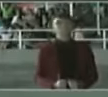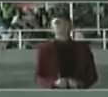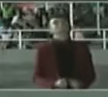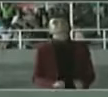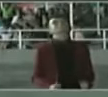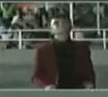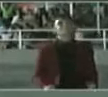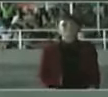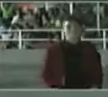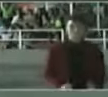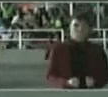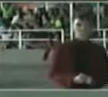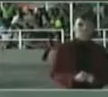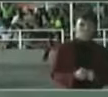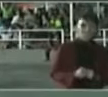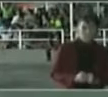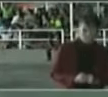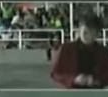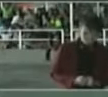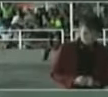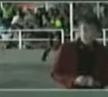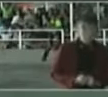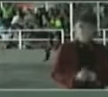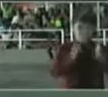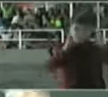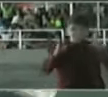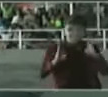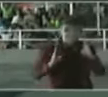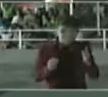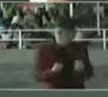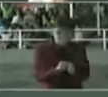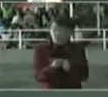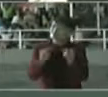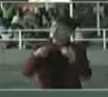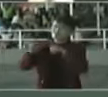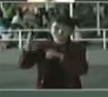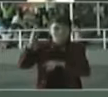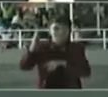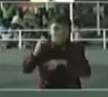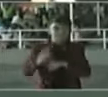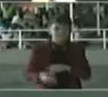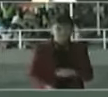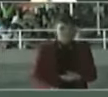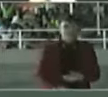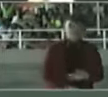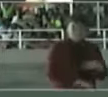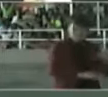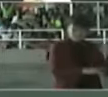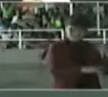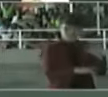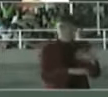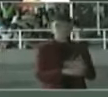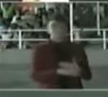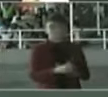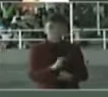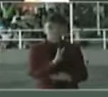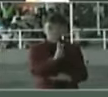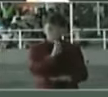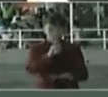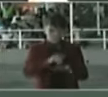Y escúcheme, pueblo de Dios, más de 800,000 bautizados en el nombre